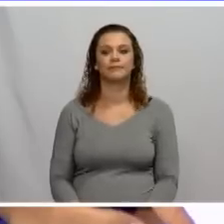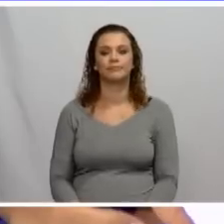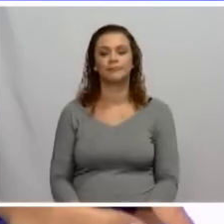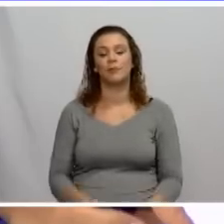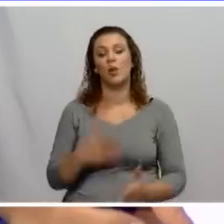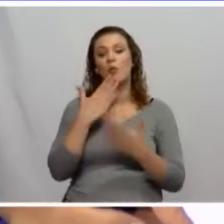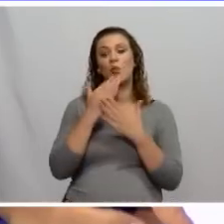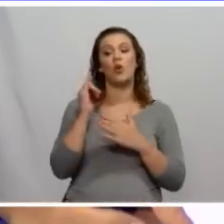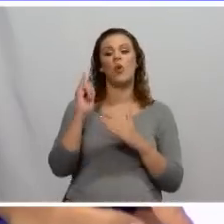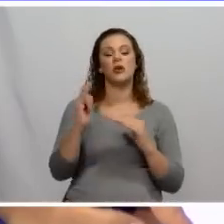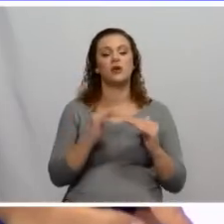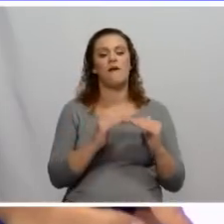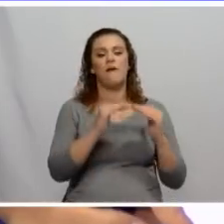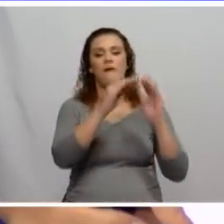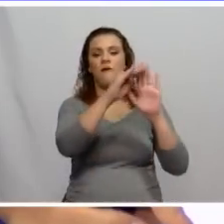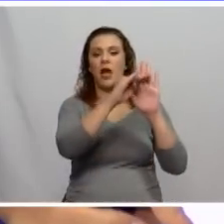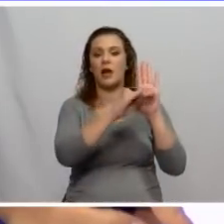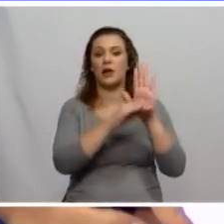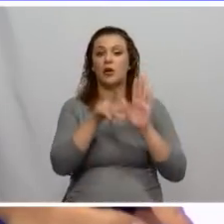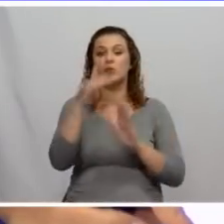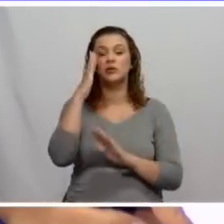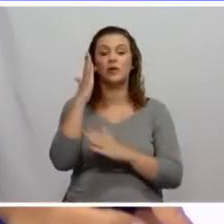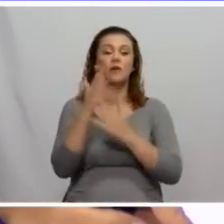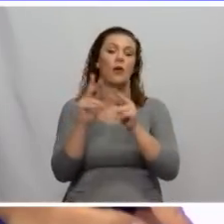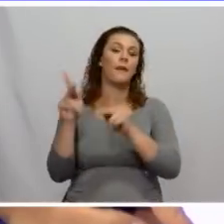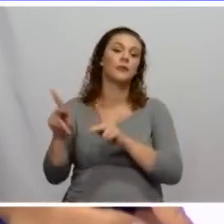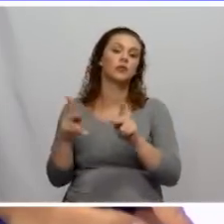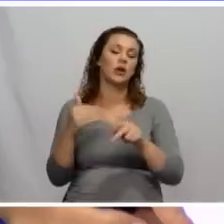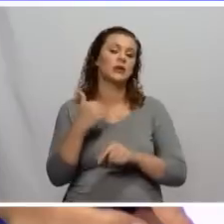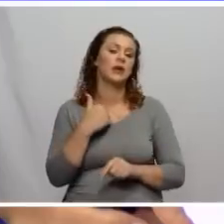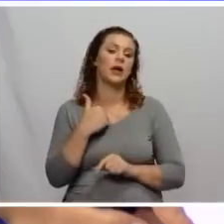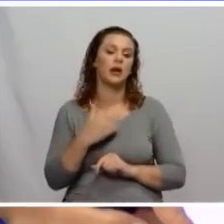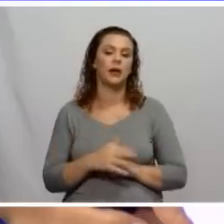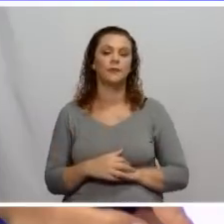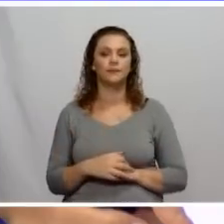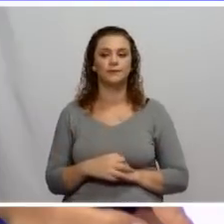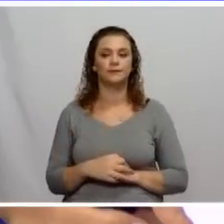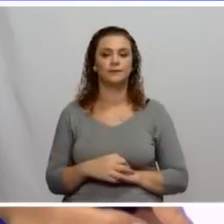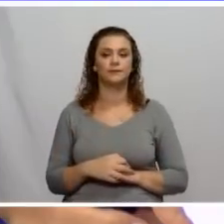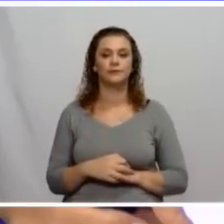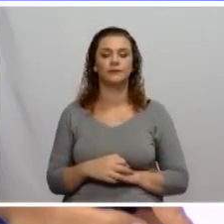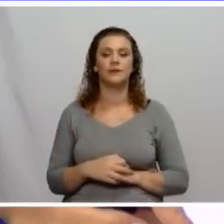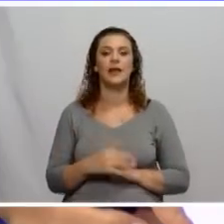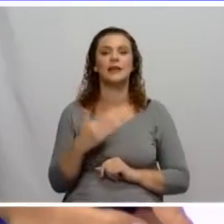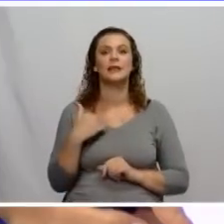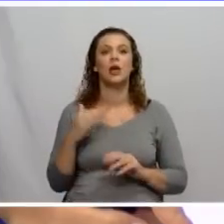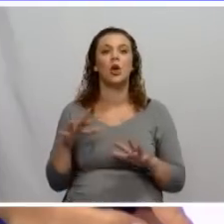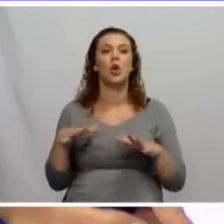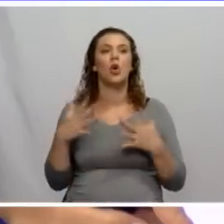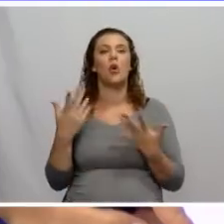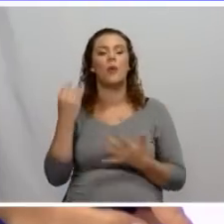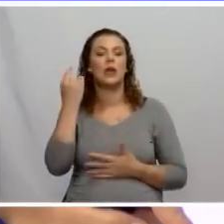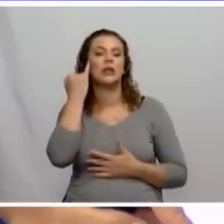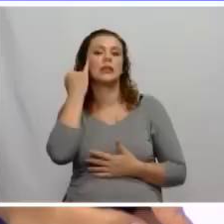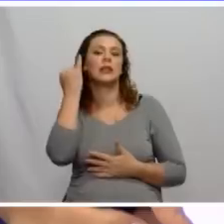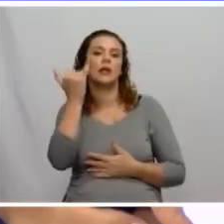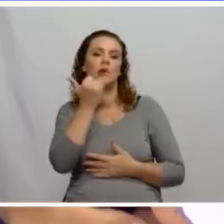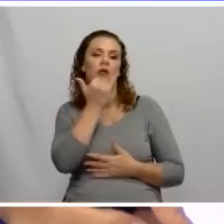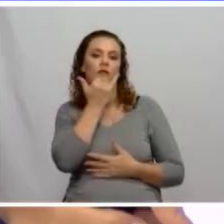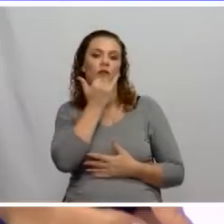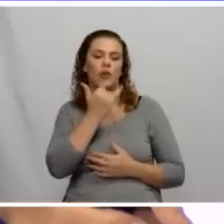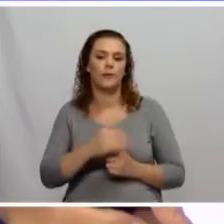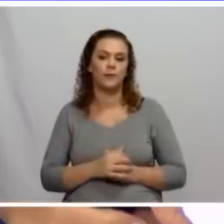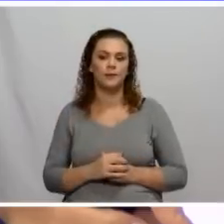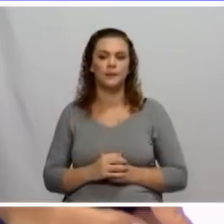Bueno solo el ranking si ustedes saben que alguna gente tiene tiene como la la noción errónea